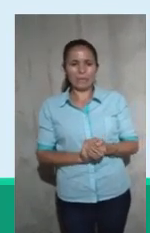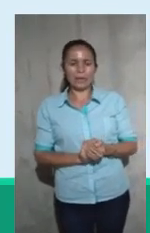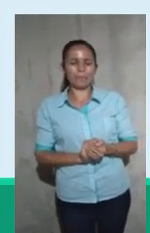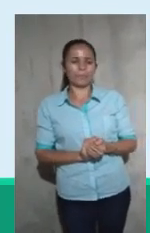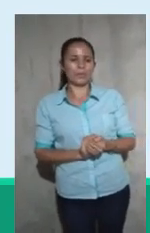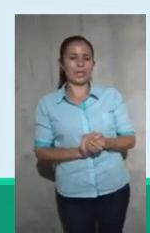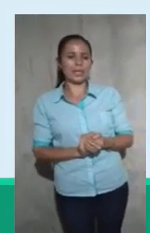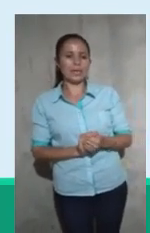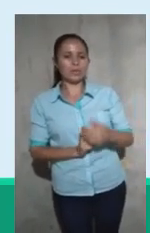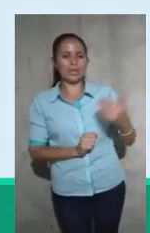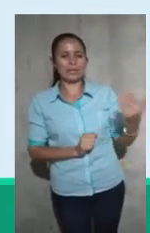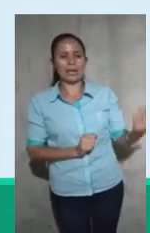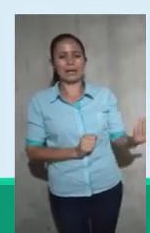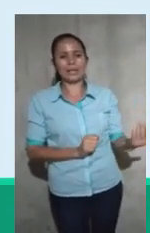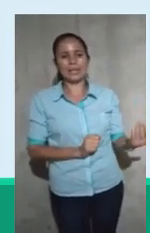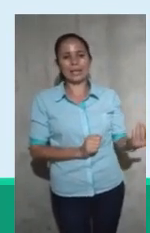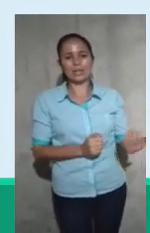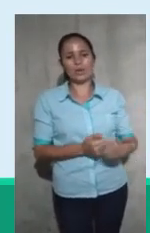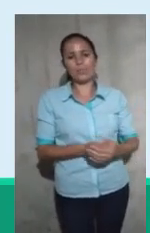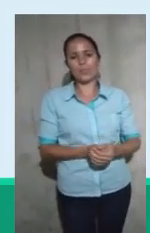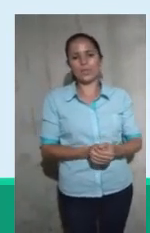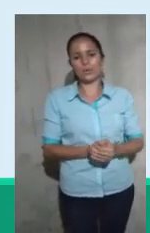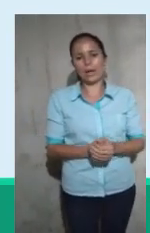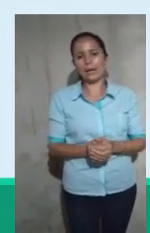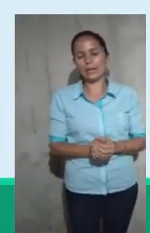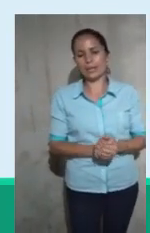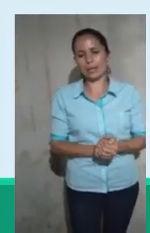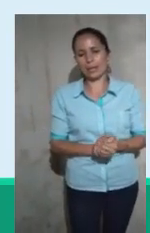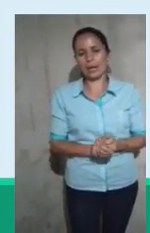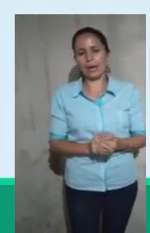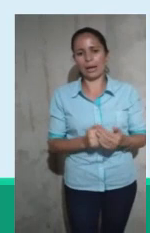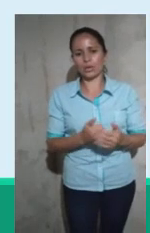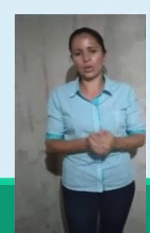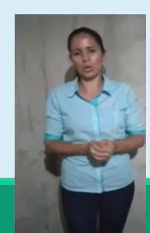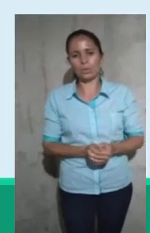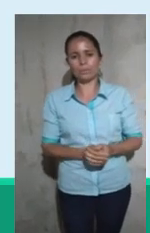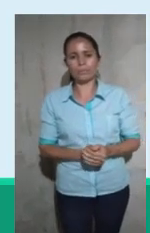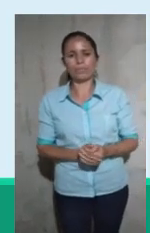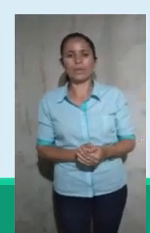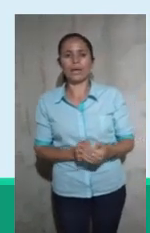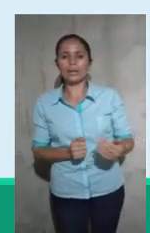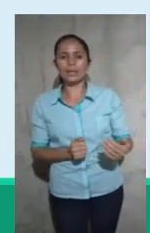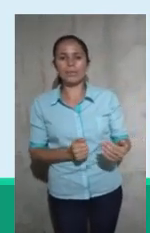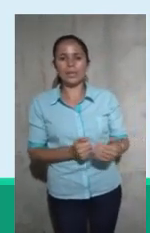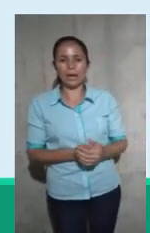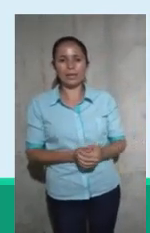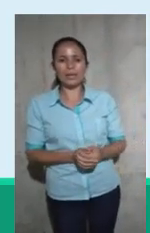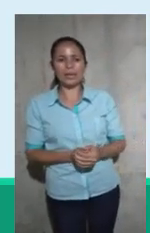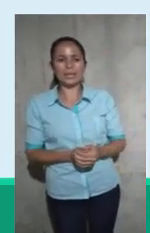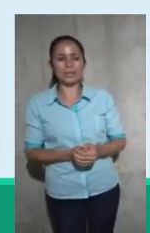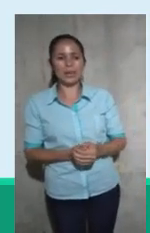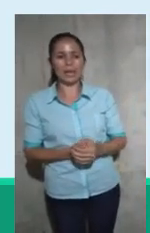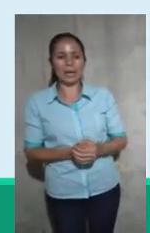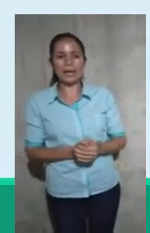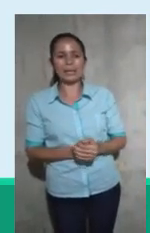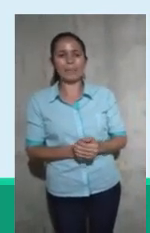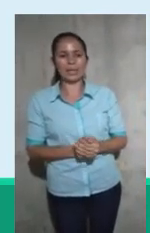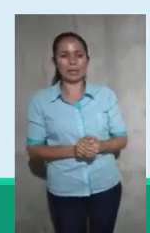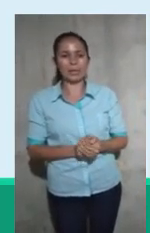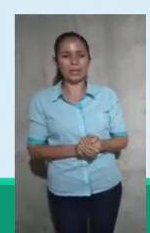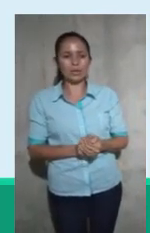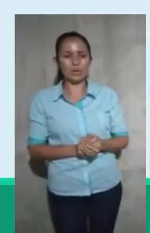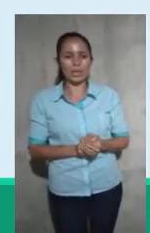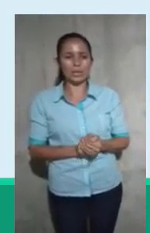del tema. Ya dijimos que la selección profesional es aquella acción, actividad que desplegará